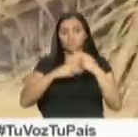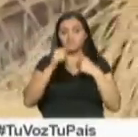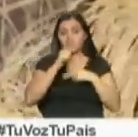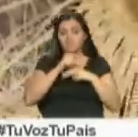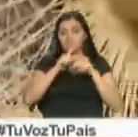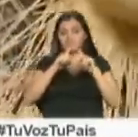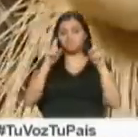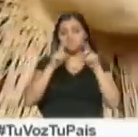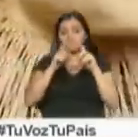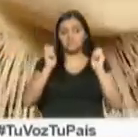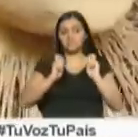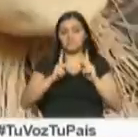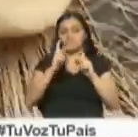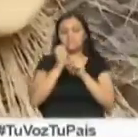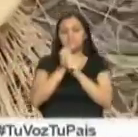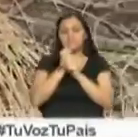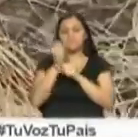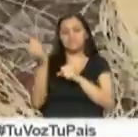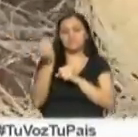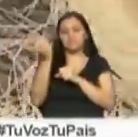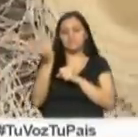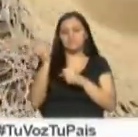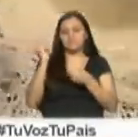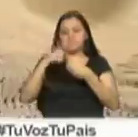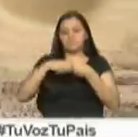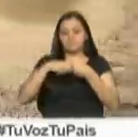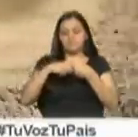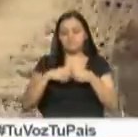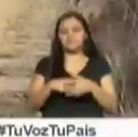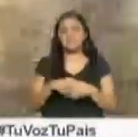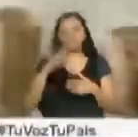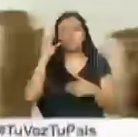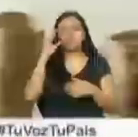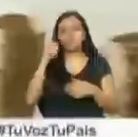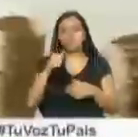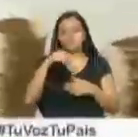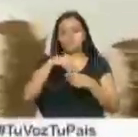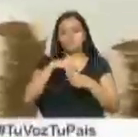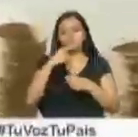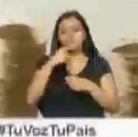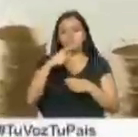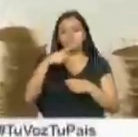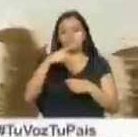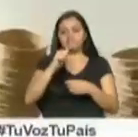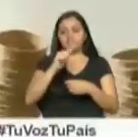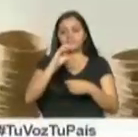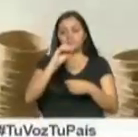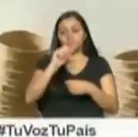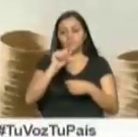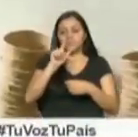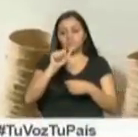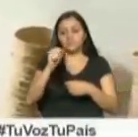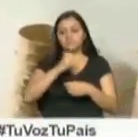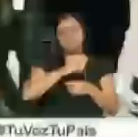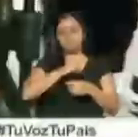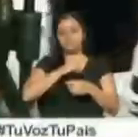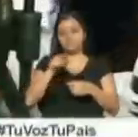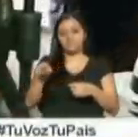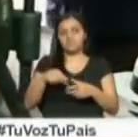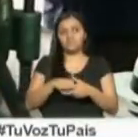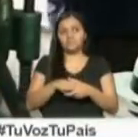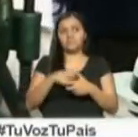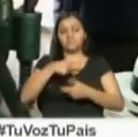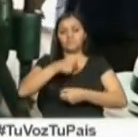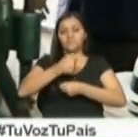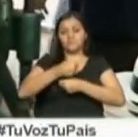permitido generar oportunidades de trabajo para los jóvenes de la ciudad de Cuenca. Así lo afirma Paola Lojano, una de las propietarias. Yo